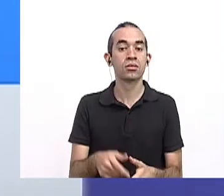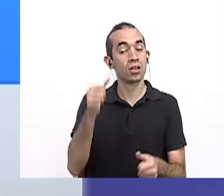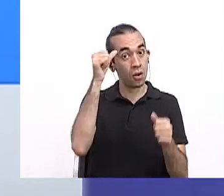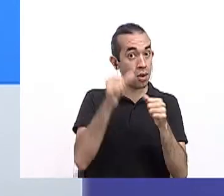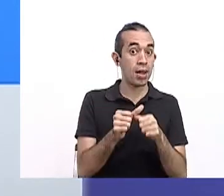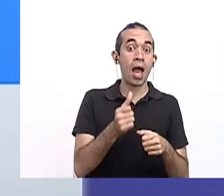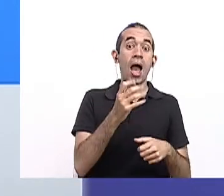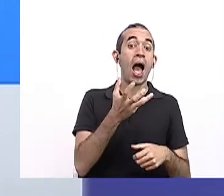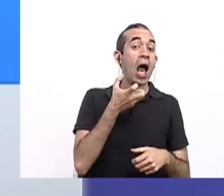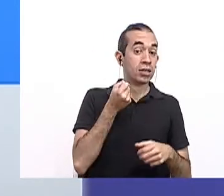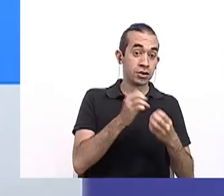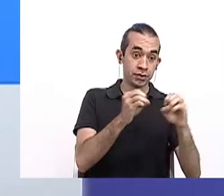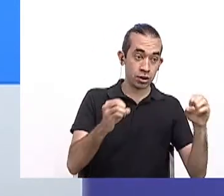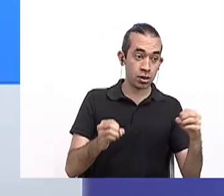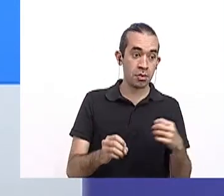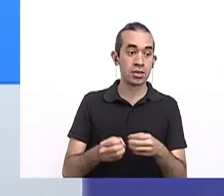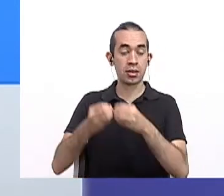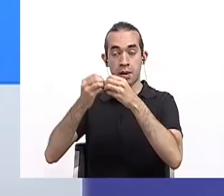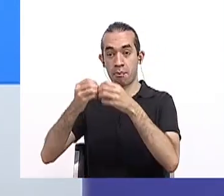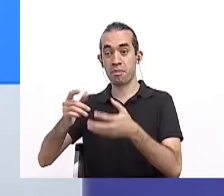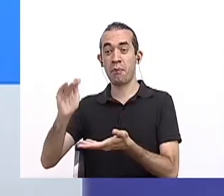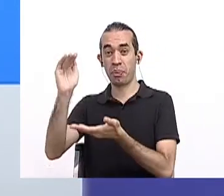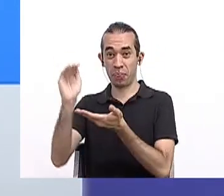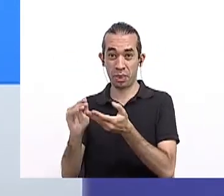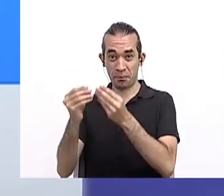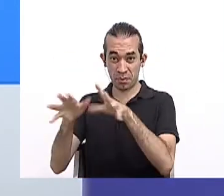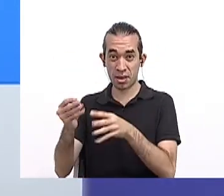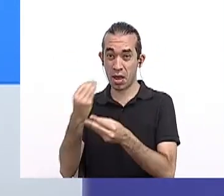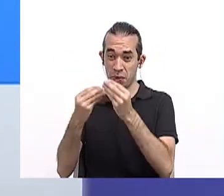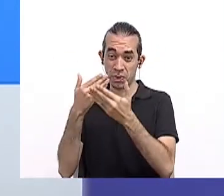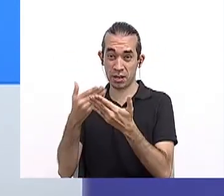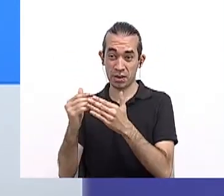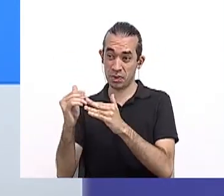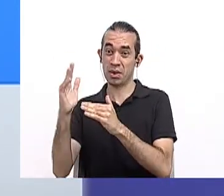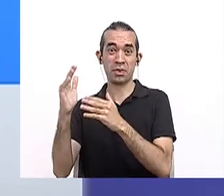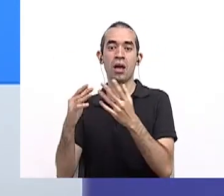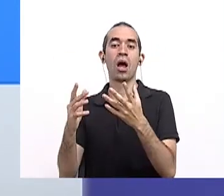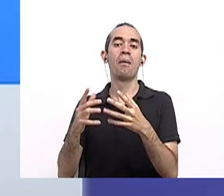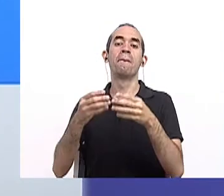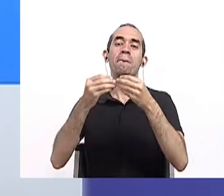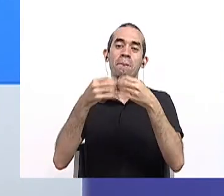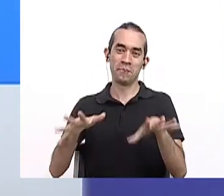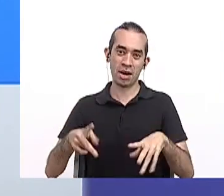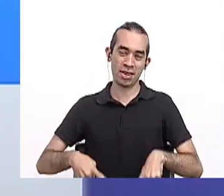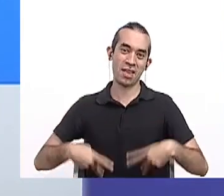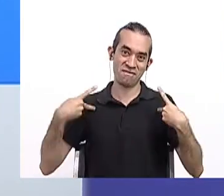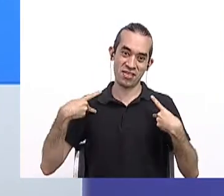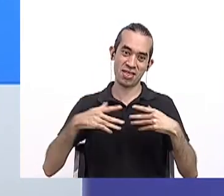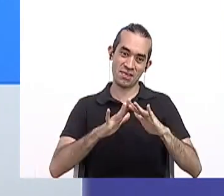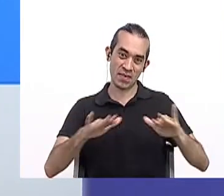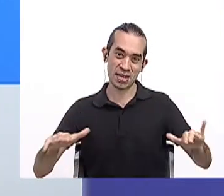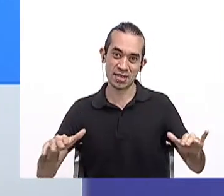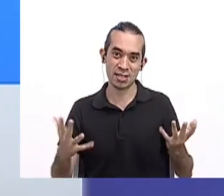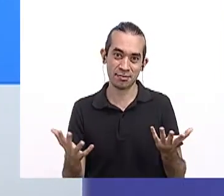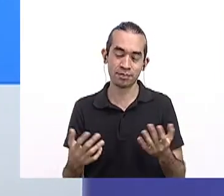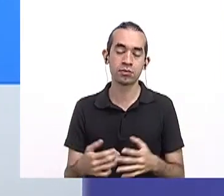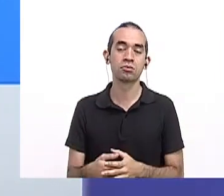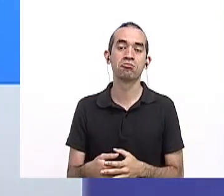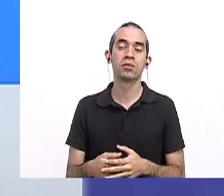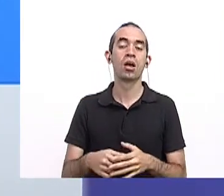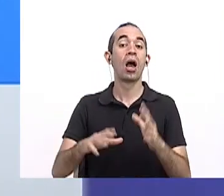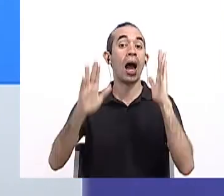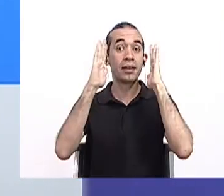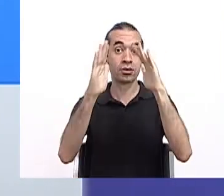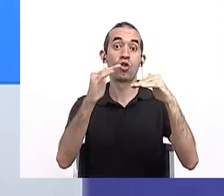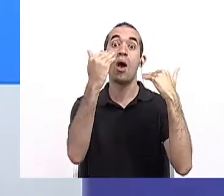marina así que es muy importante que prestemos atención a cada uno de estos límites a dónde